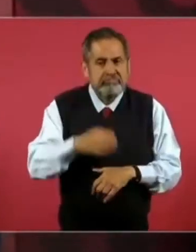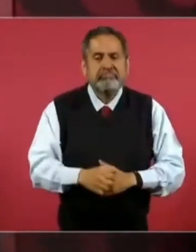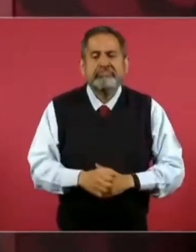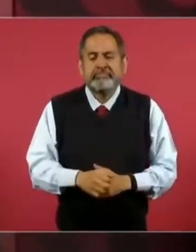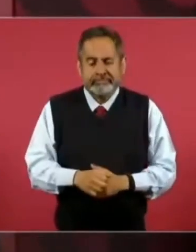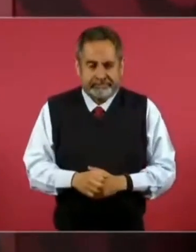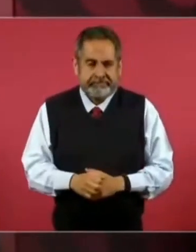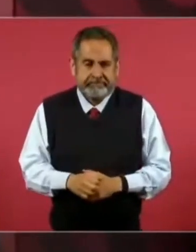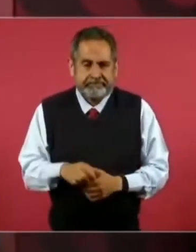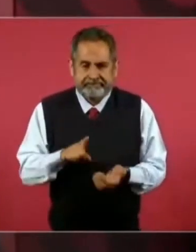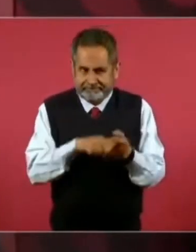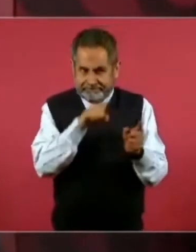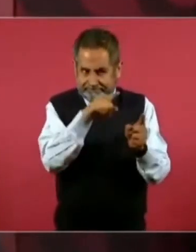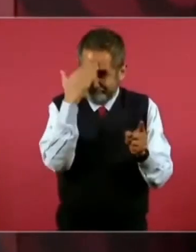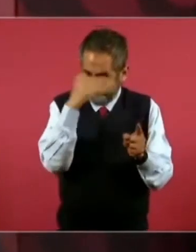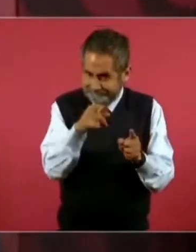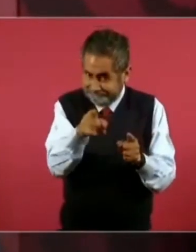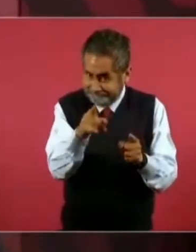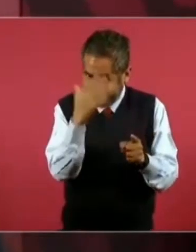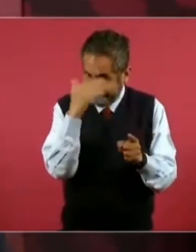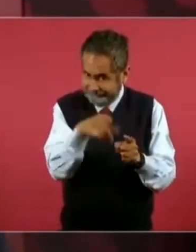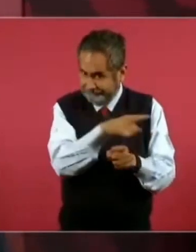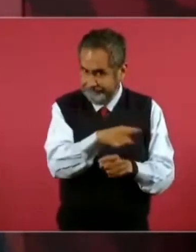Y ellos lo saben,